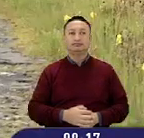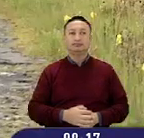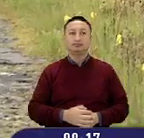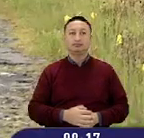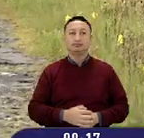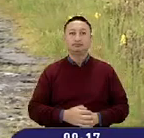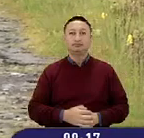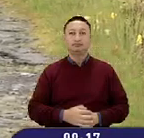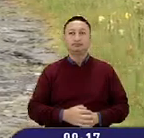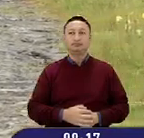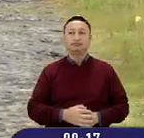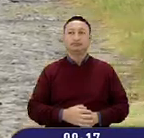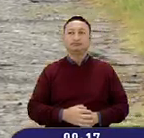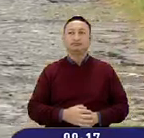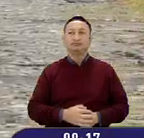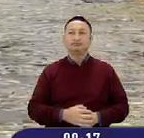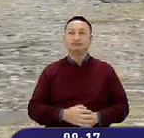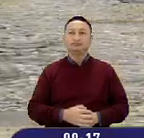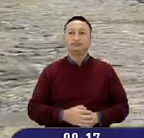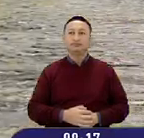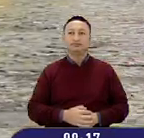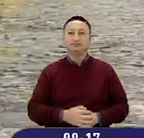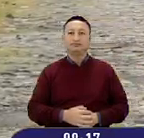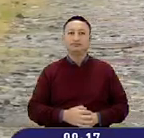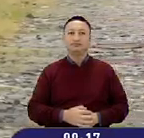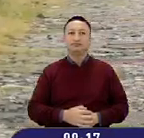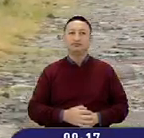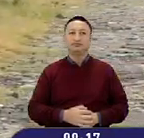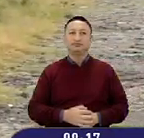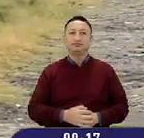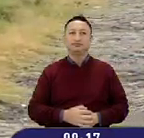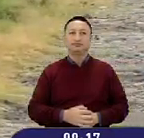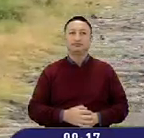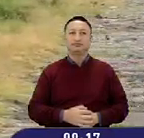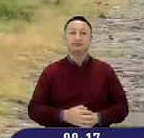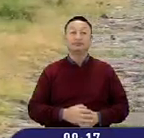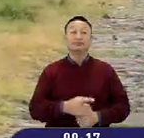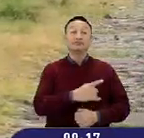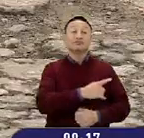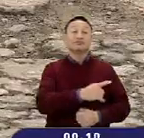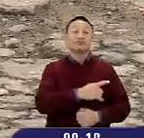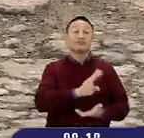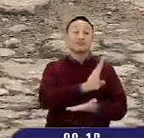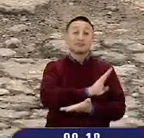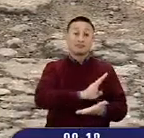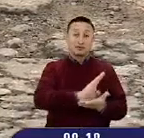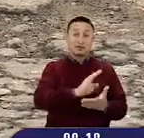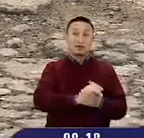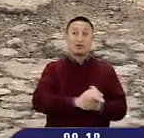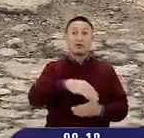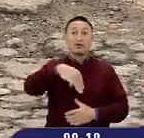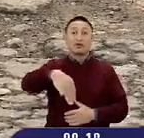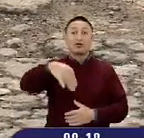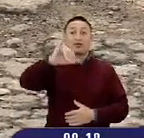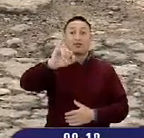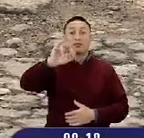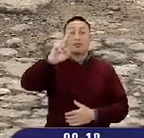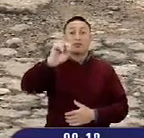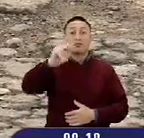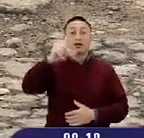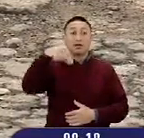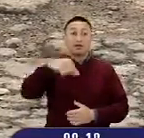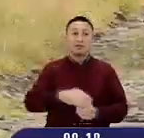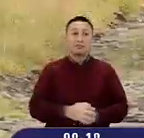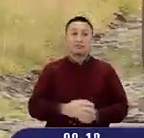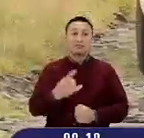En el límite entre las parroquias de Conocoto y Amaguaña, al suroriente de Quito, se encuentra el barrio Miranda. Por más de 15 años han tenido que transitar